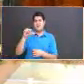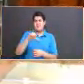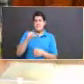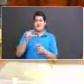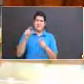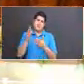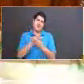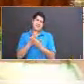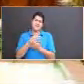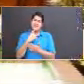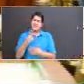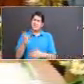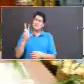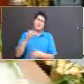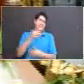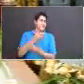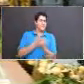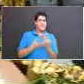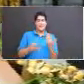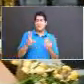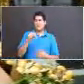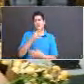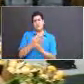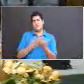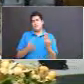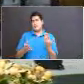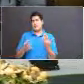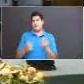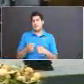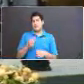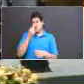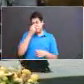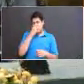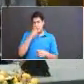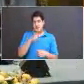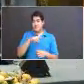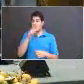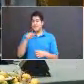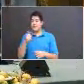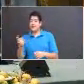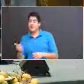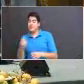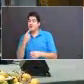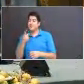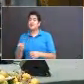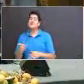hombre, no nos vayamos, no nos vayamos. Maloncito, ¿usted qué dice? Que el leoncito.